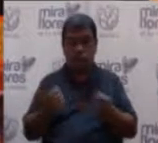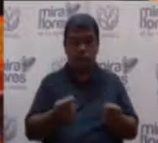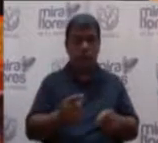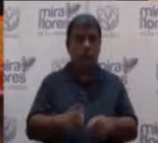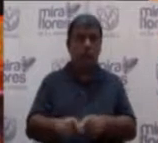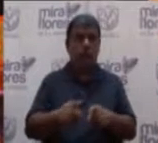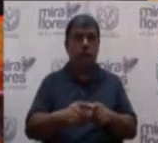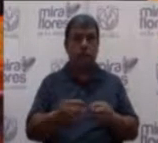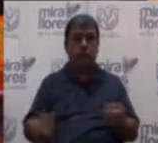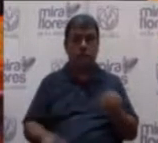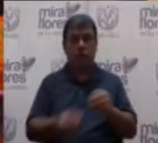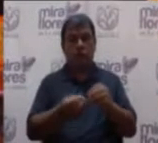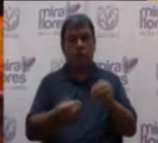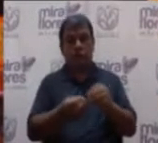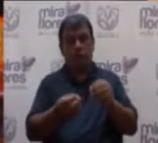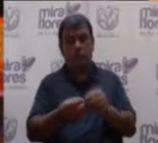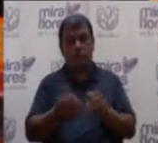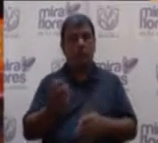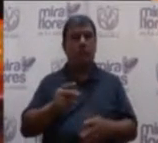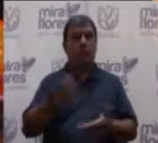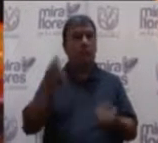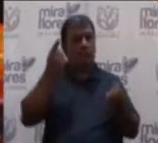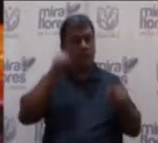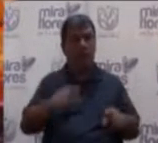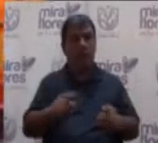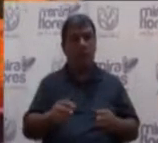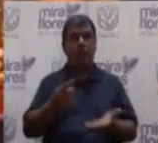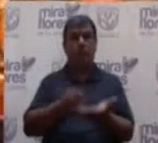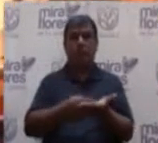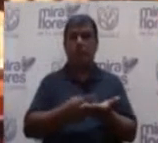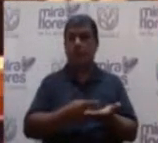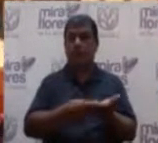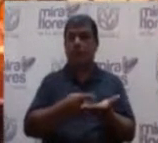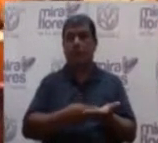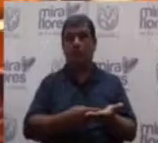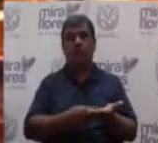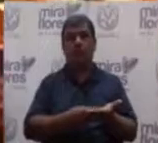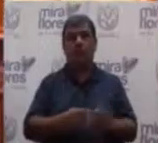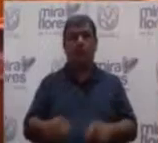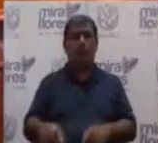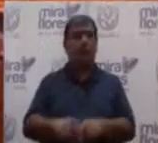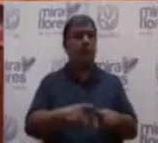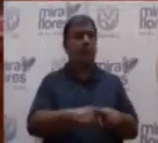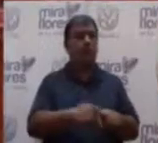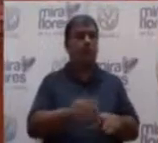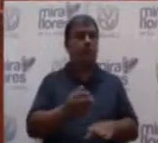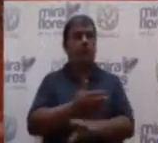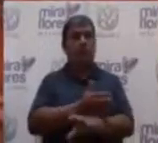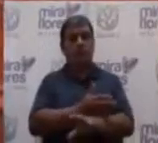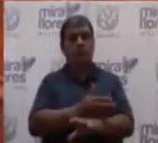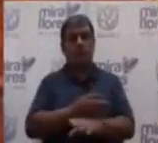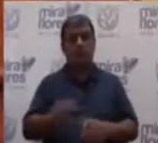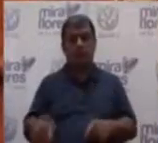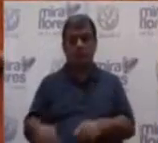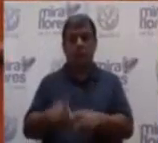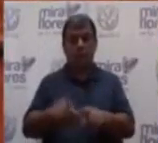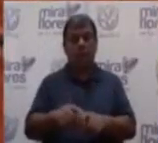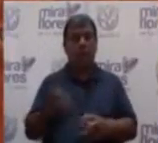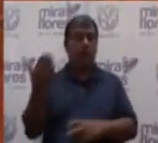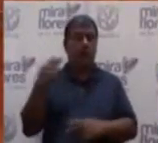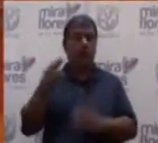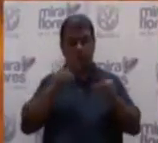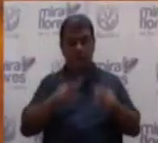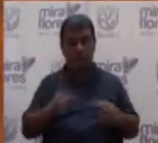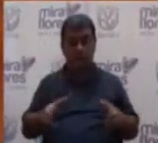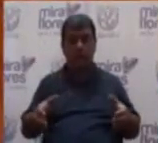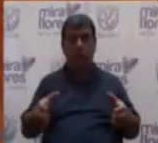anexo forman parte integrante del presente acuerdo. Al debate. De la misma forma que el anterior punto, esto también ha sido visto